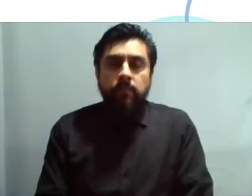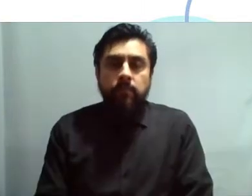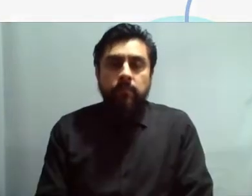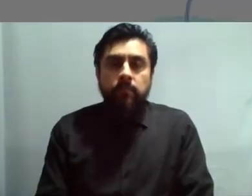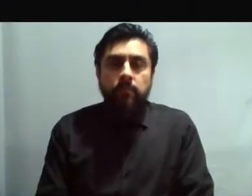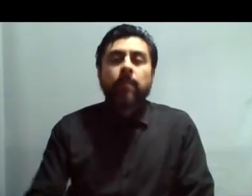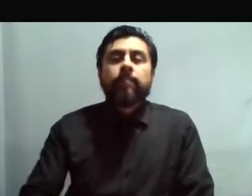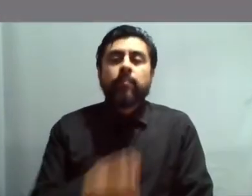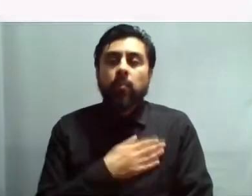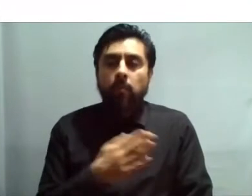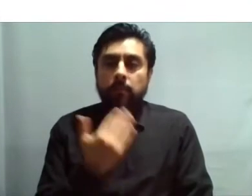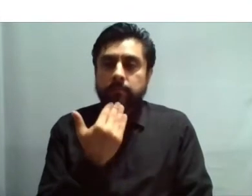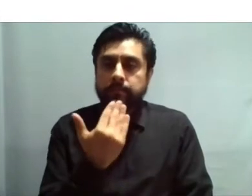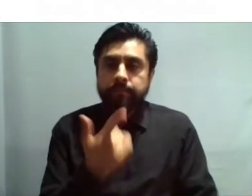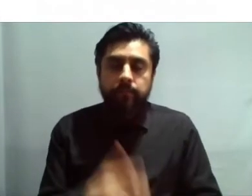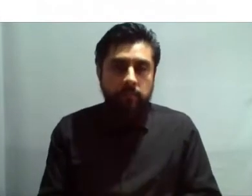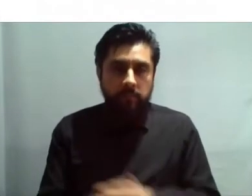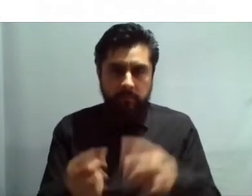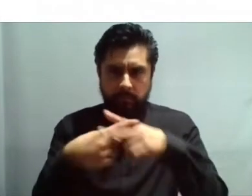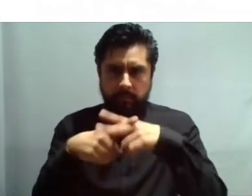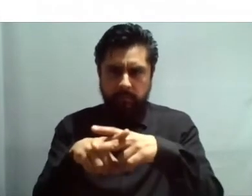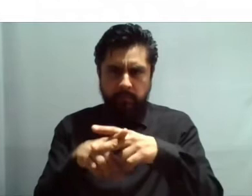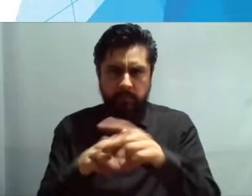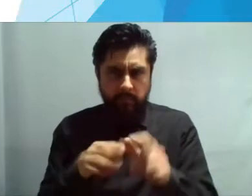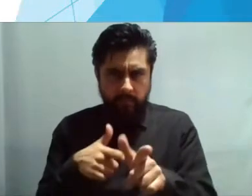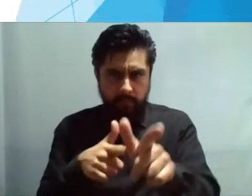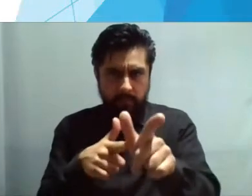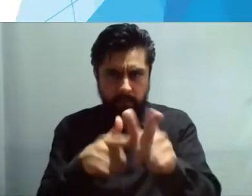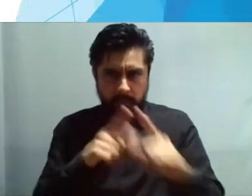Bueno, muy bien. Vamos a iniciar. Siguiente, por favor.